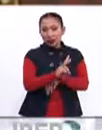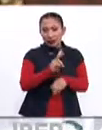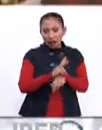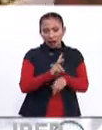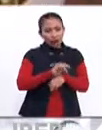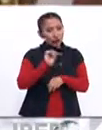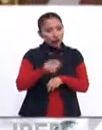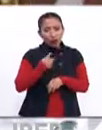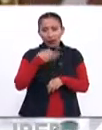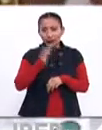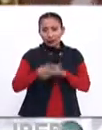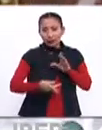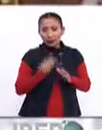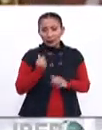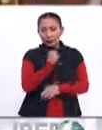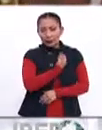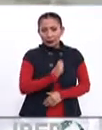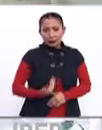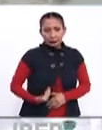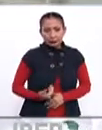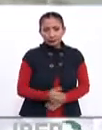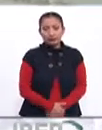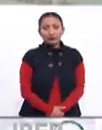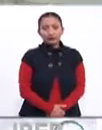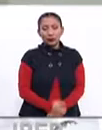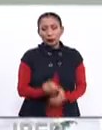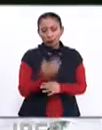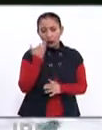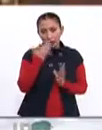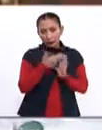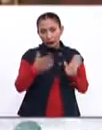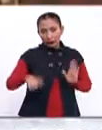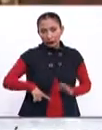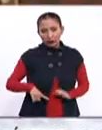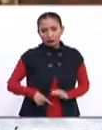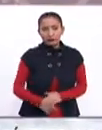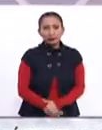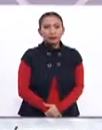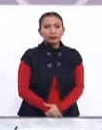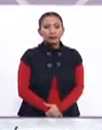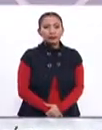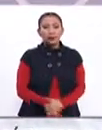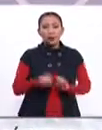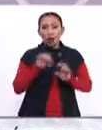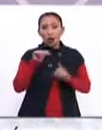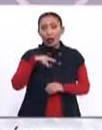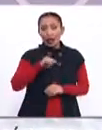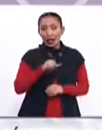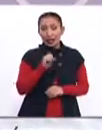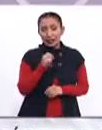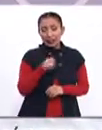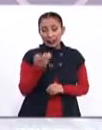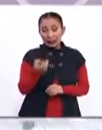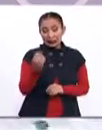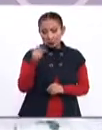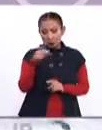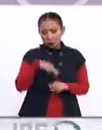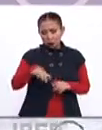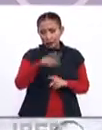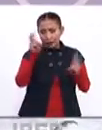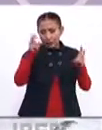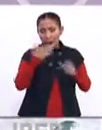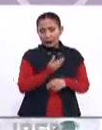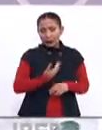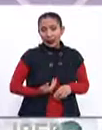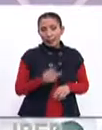venezolano no asumir un nuevo sexenio, un nuevo periodo de gobierno. Así es, Ana Cristina, y en este contexto el